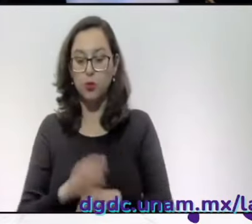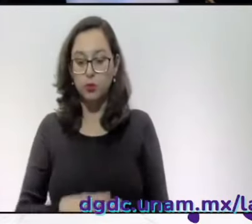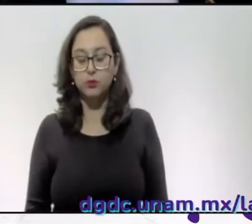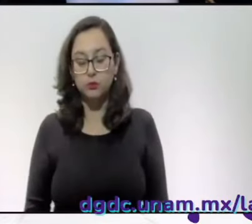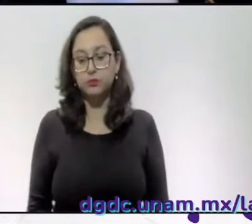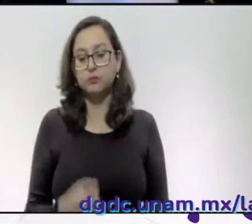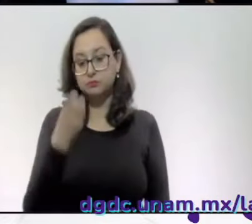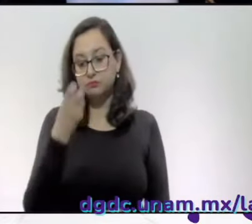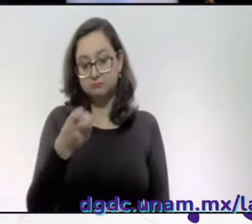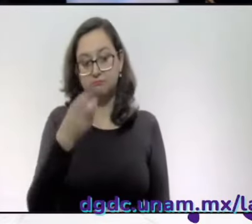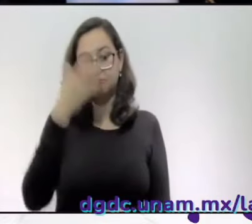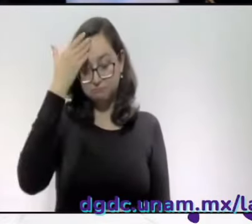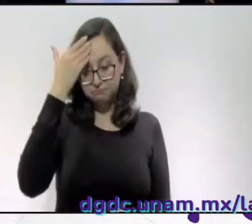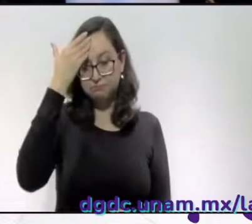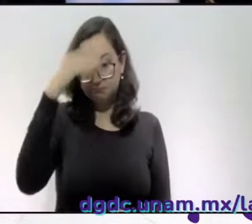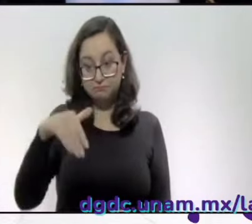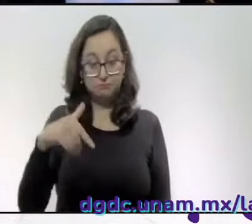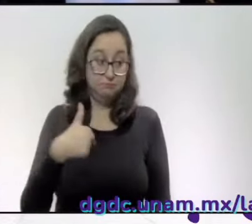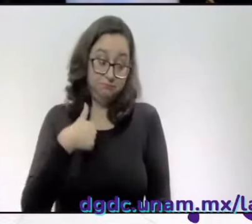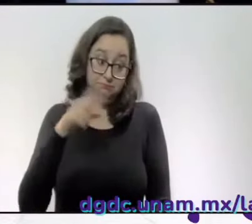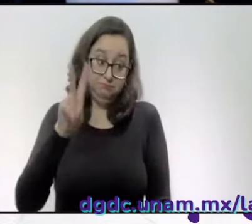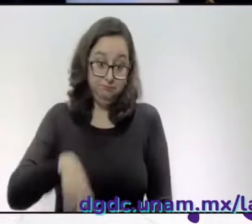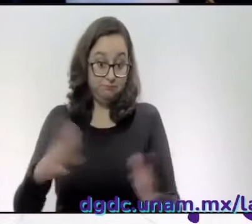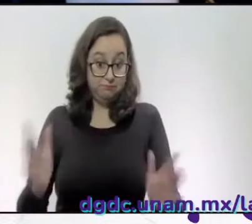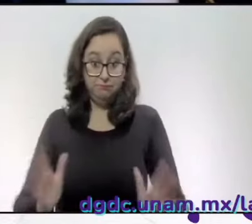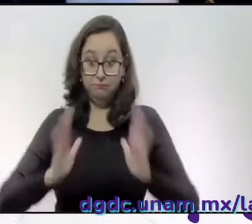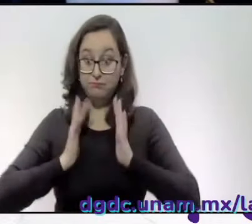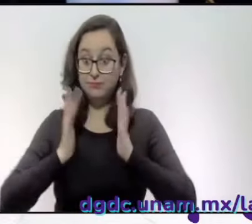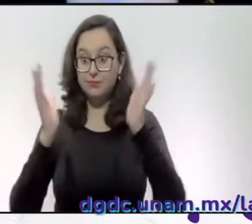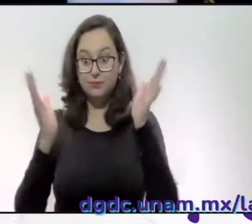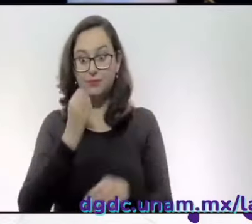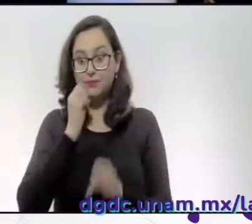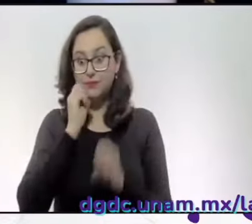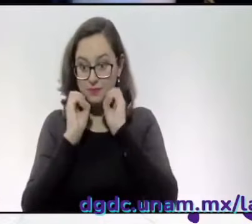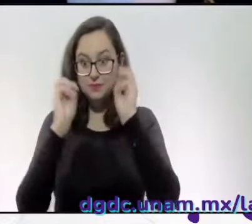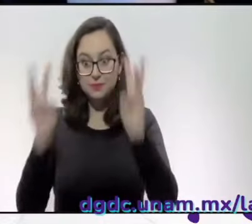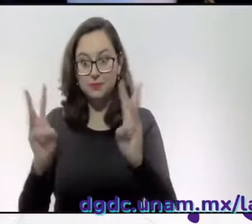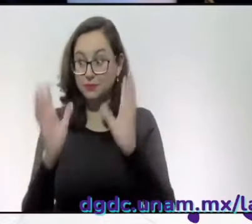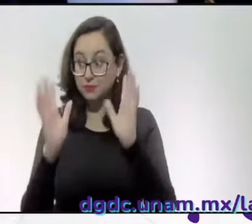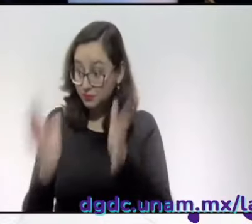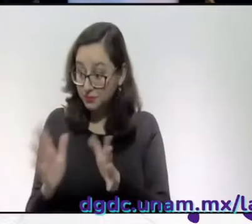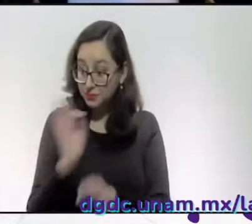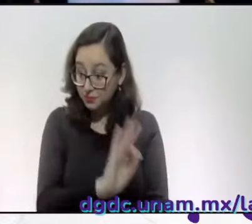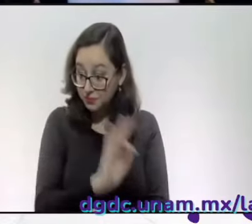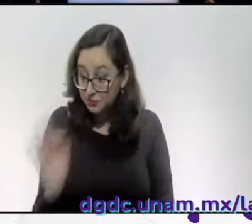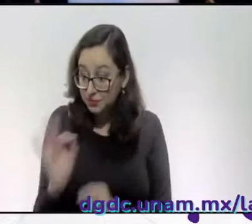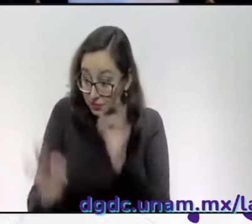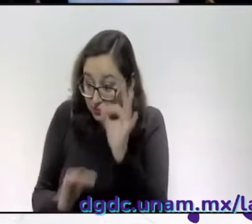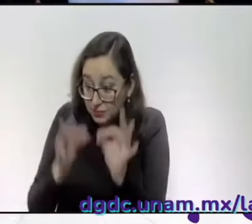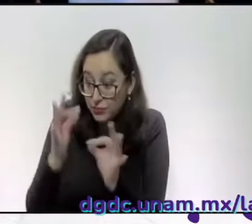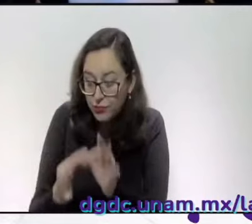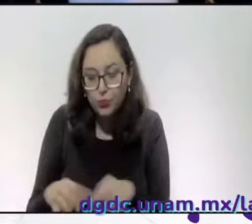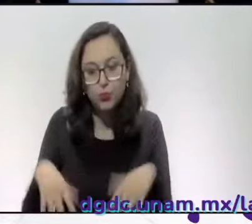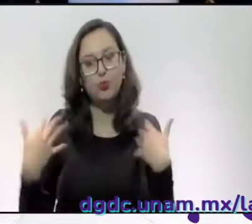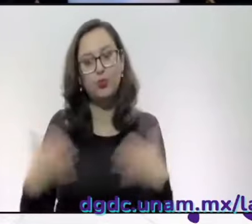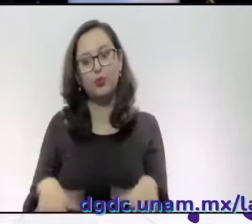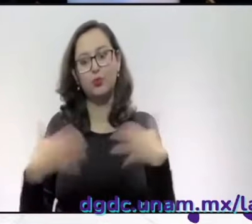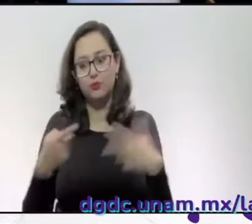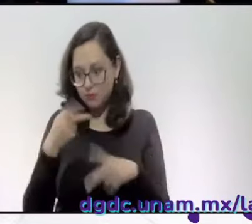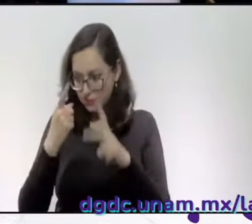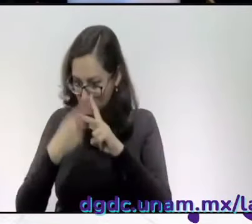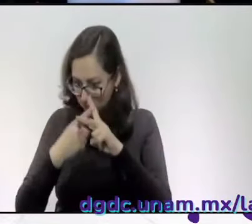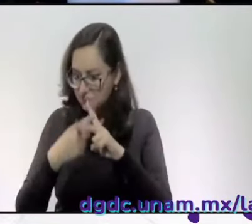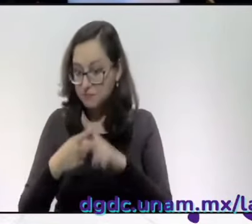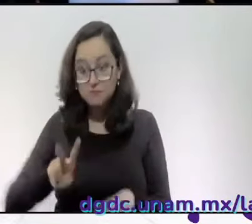así es como lo sabemos, y a mí me impresiona que lo sepamos con tal precisión todavía hoy en día. Me llama mucho la atención, pero pues sí, ves los cálculos y sí, así